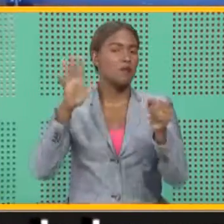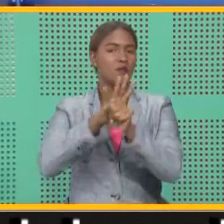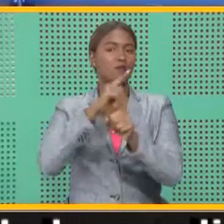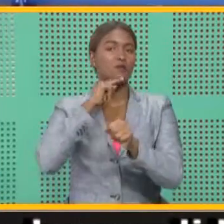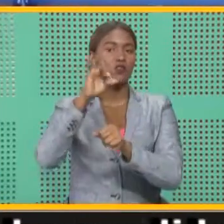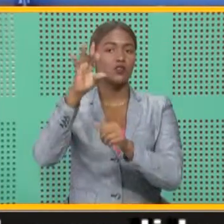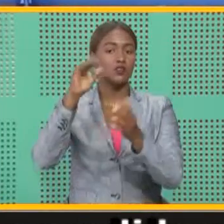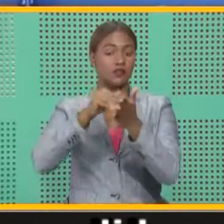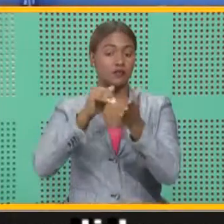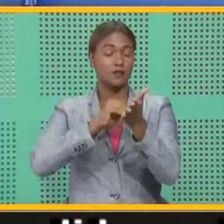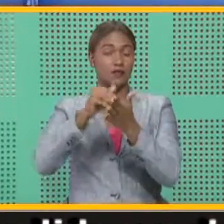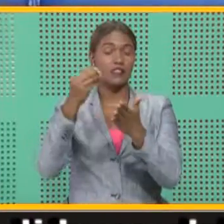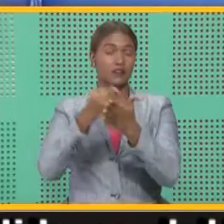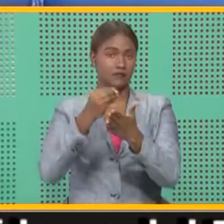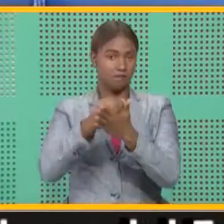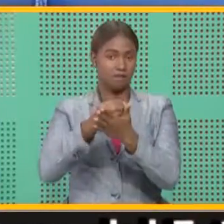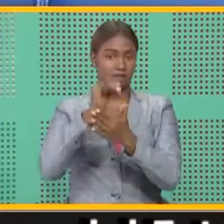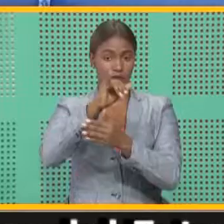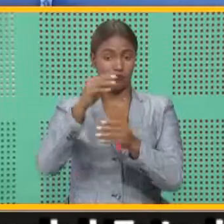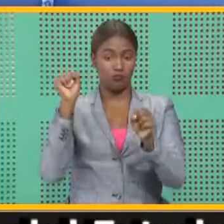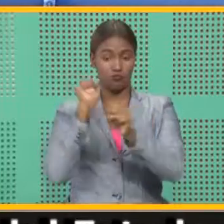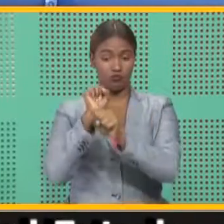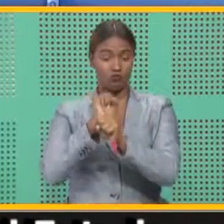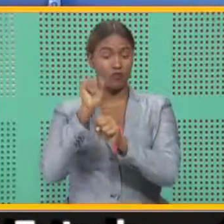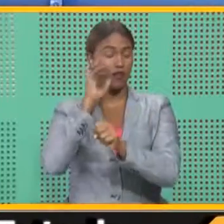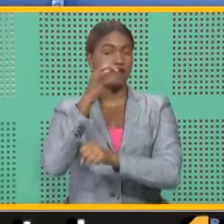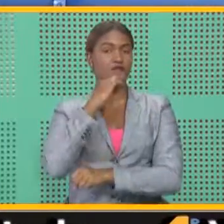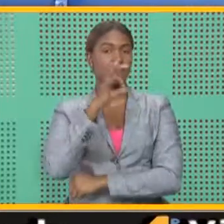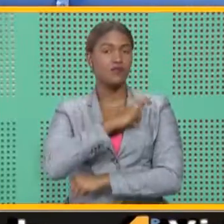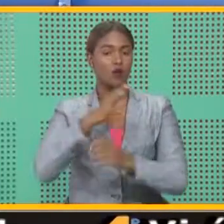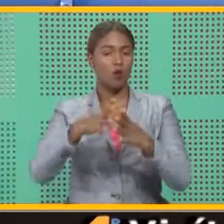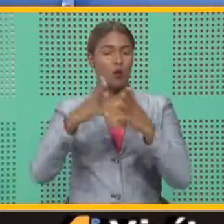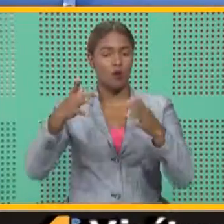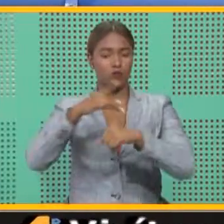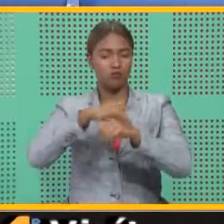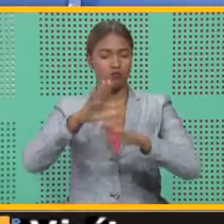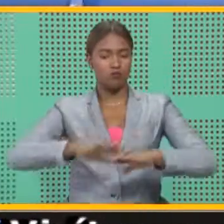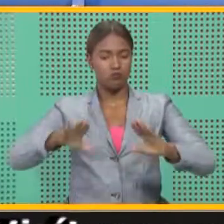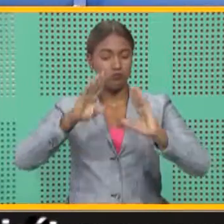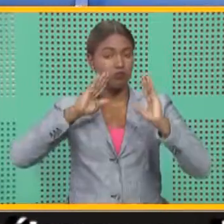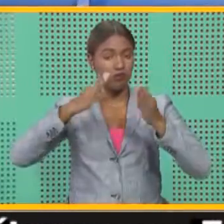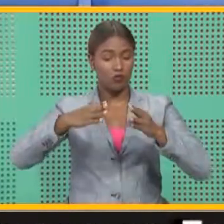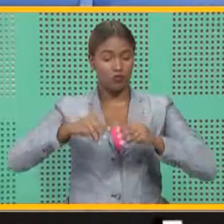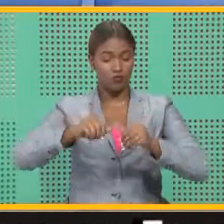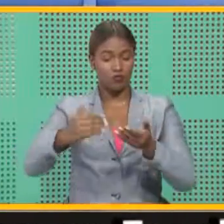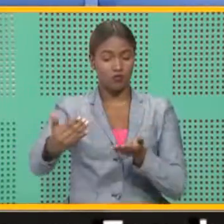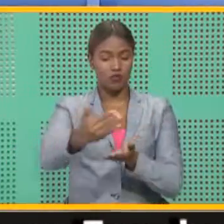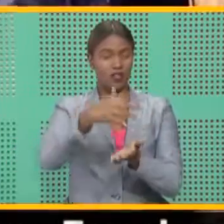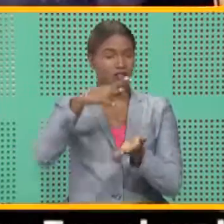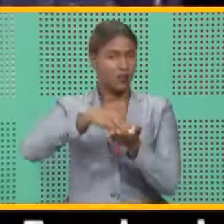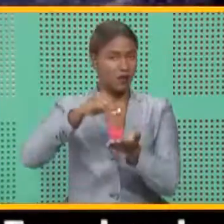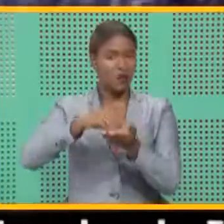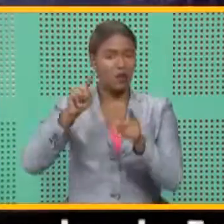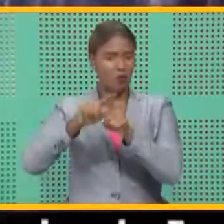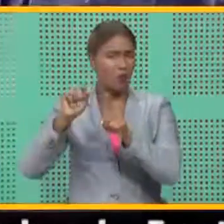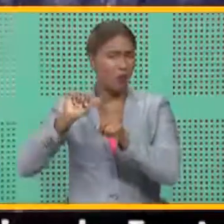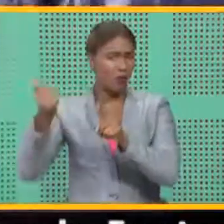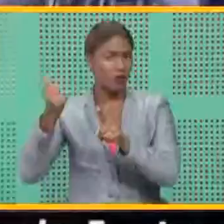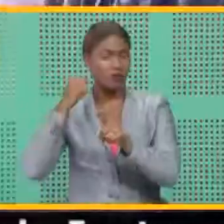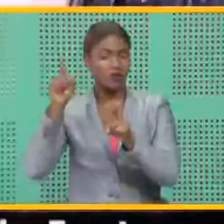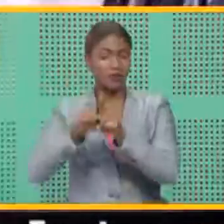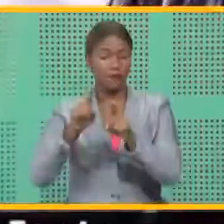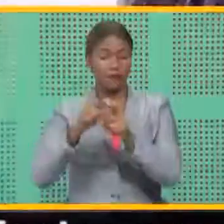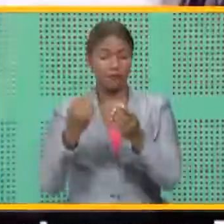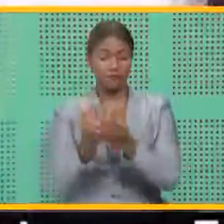86 millones de pesos. Las obras, que benefician miles de tareas dedicadas al cultivo de arroz y frutos menores y a cientos